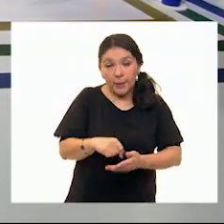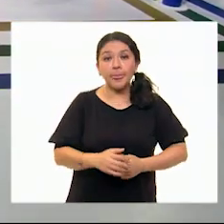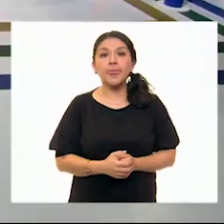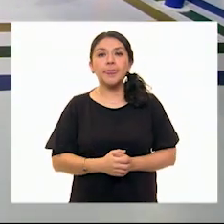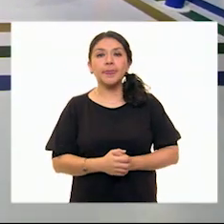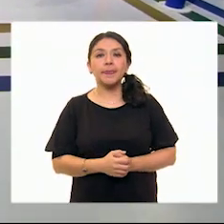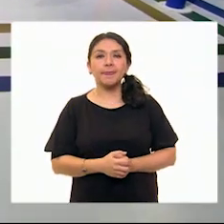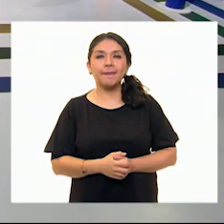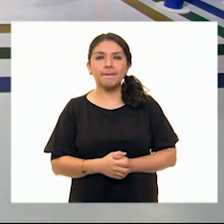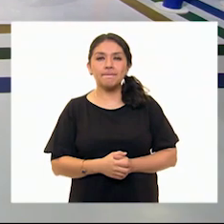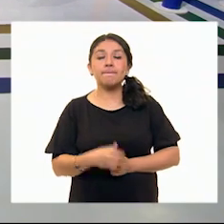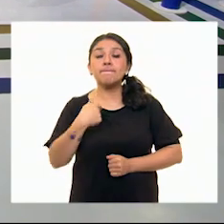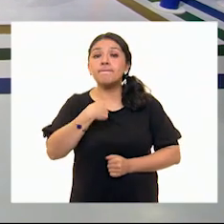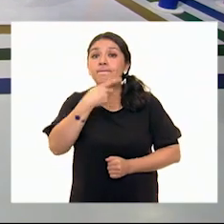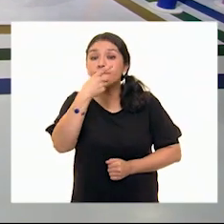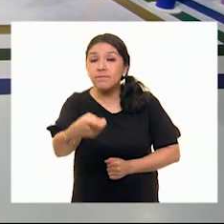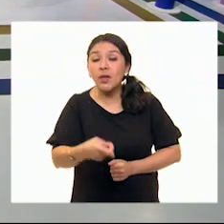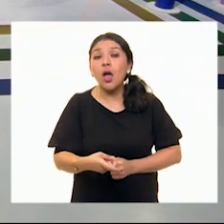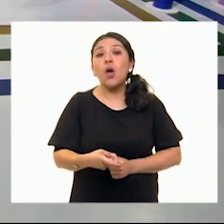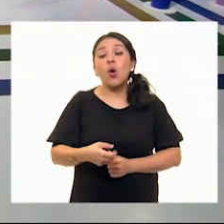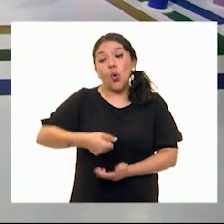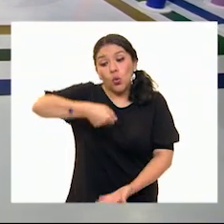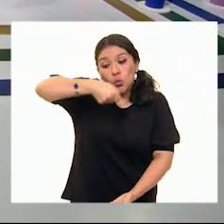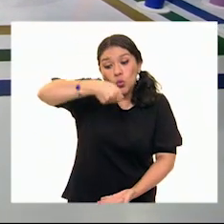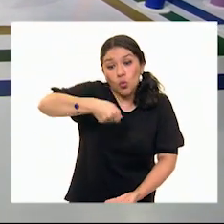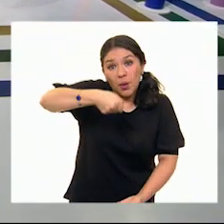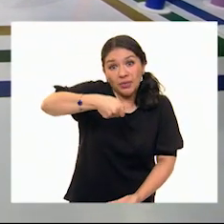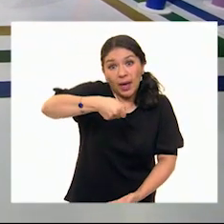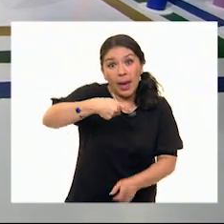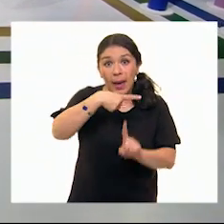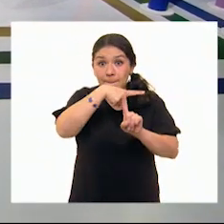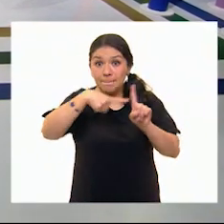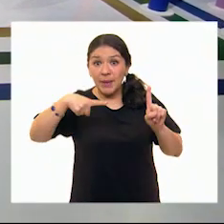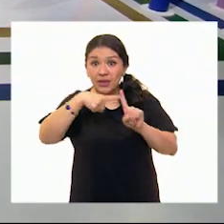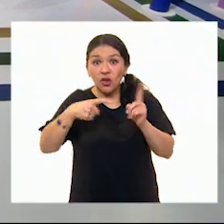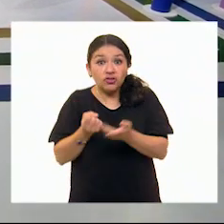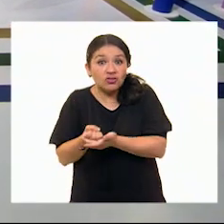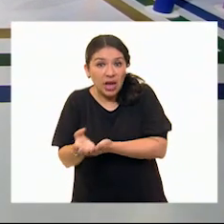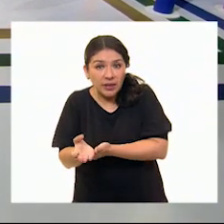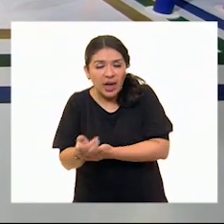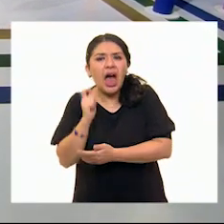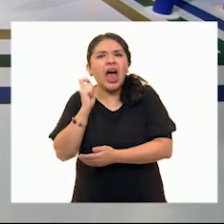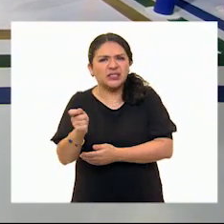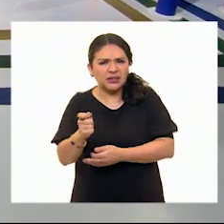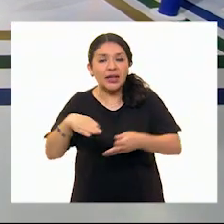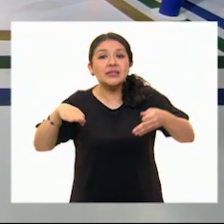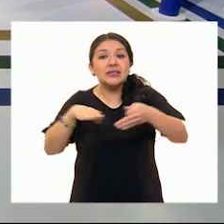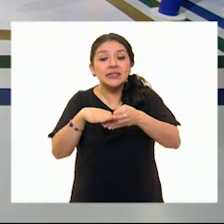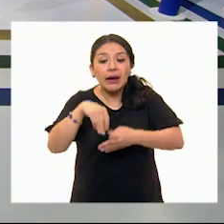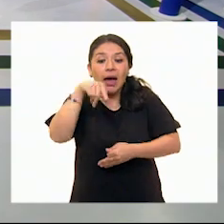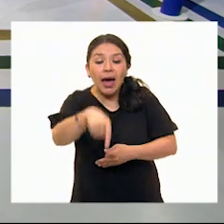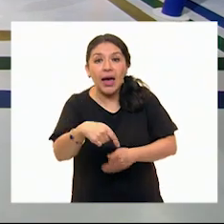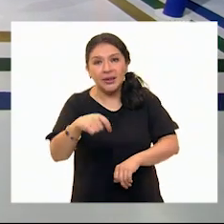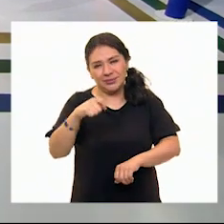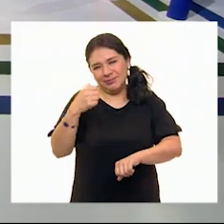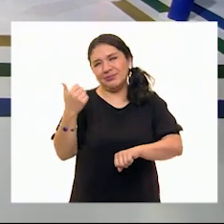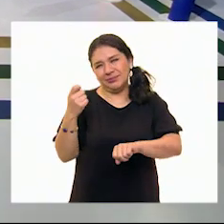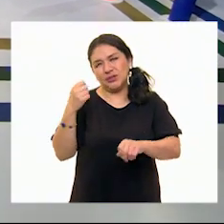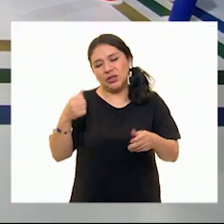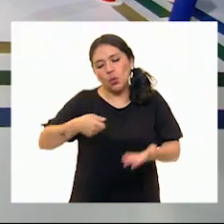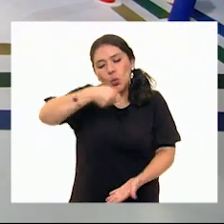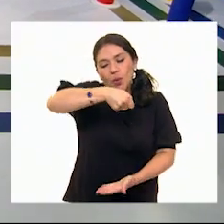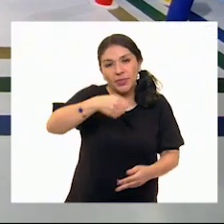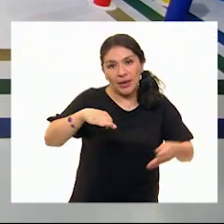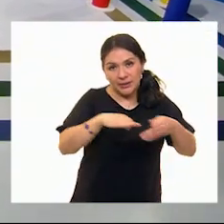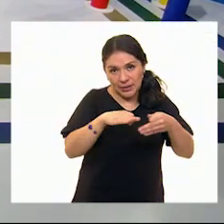cubeta en medio salida, cubeta quiere decir que son los que están más cercanos de la cubeta, en medio los que están aquí y